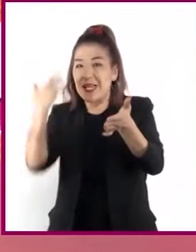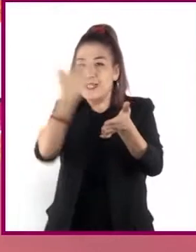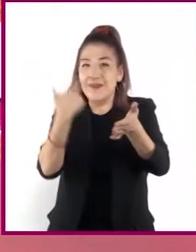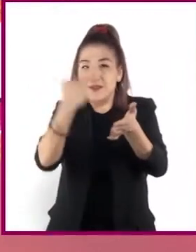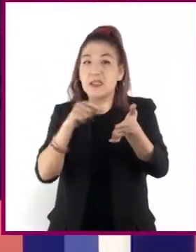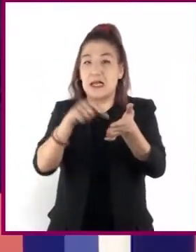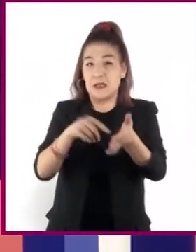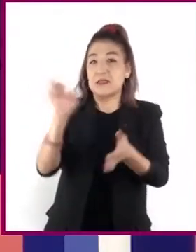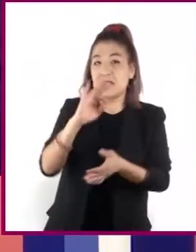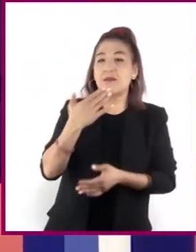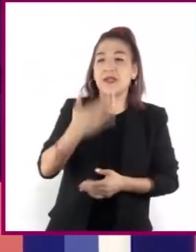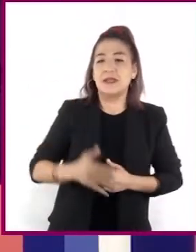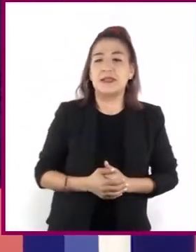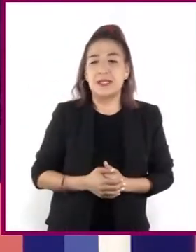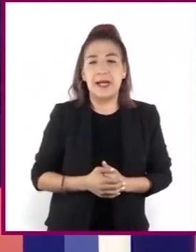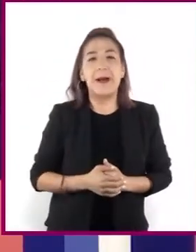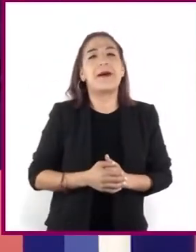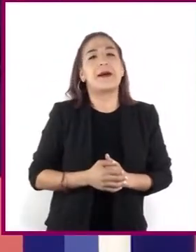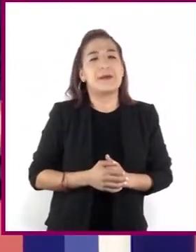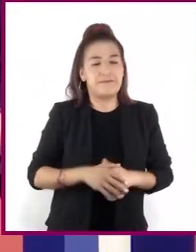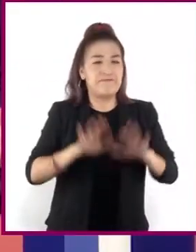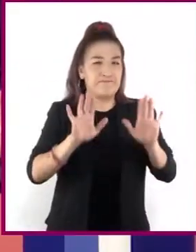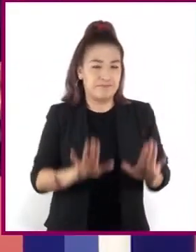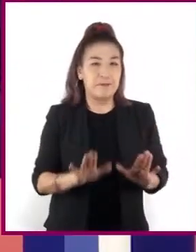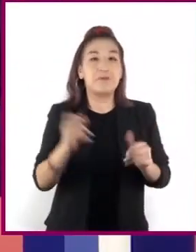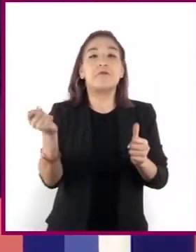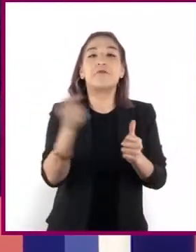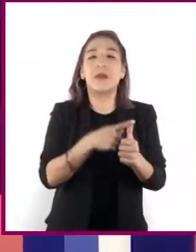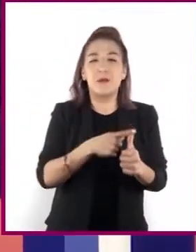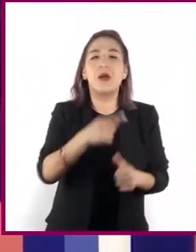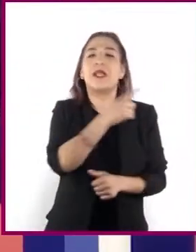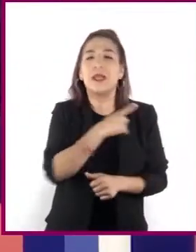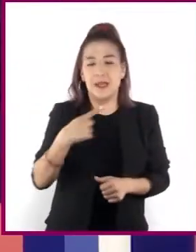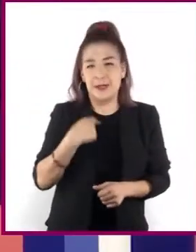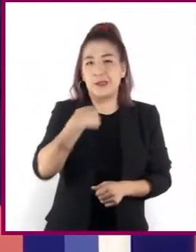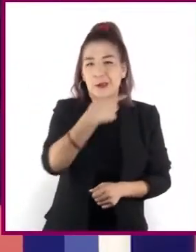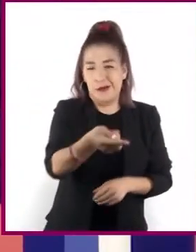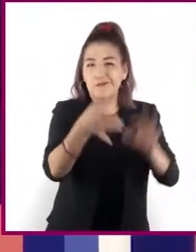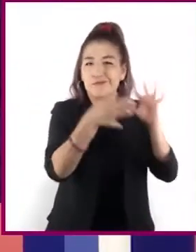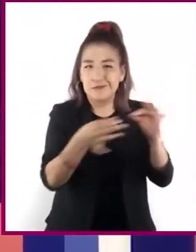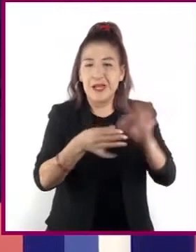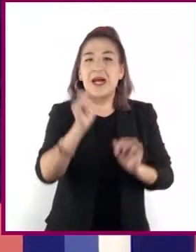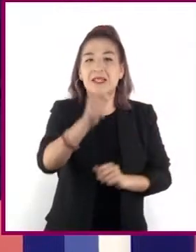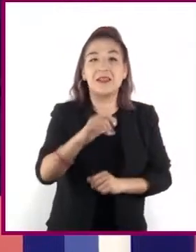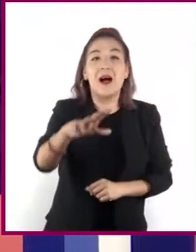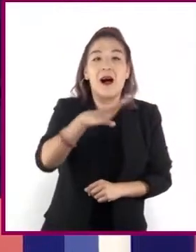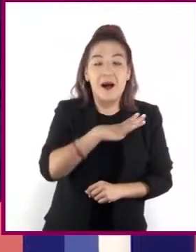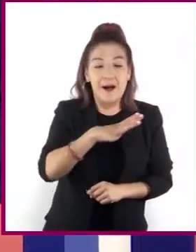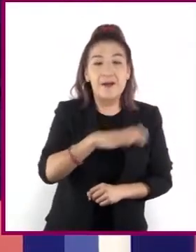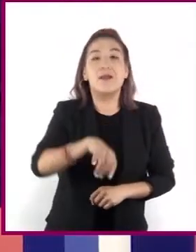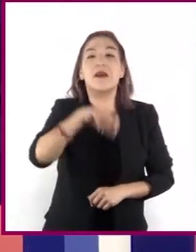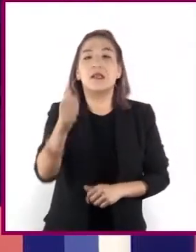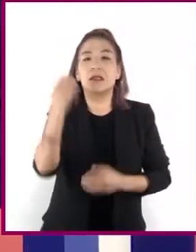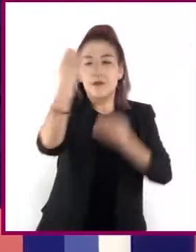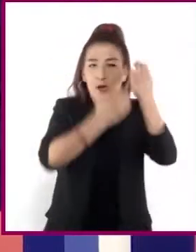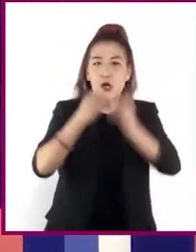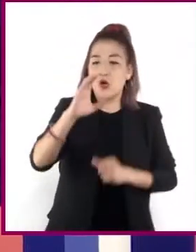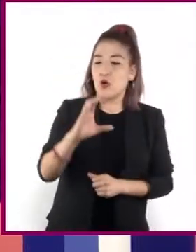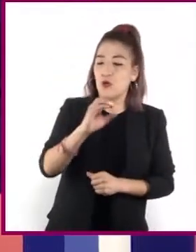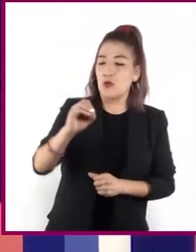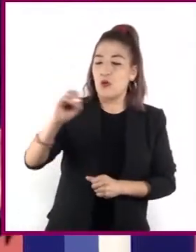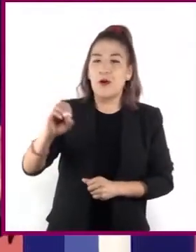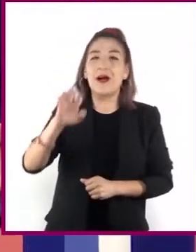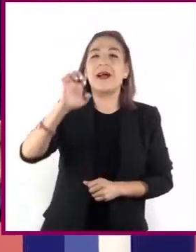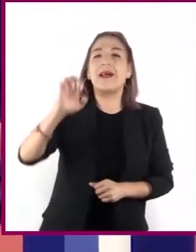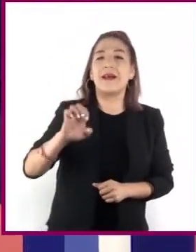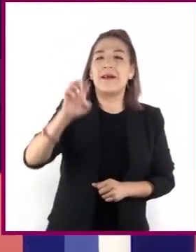en lo correcto? Primero diría que existen otras formas de evaluar como la coevaluación y la